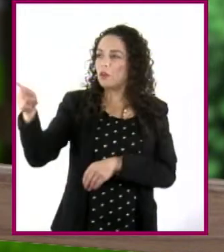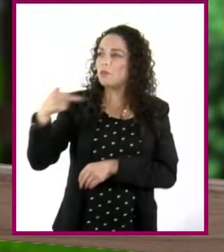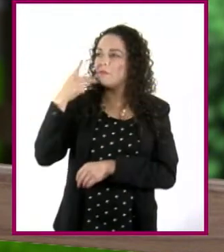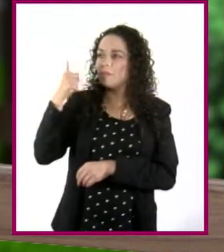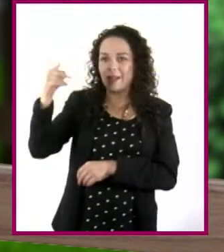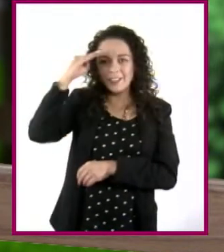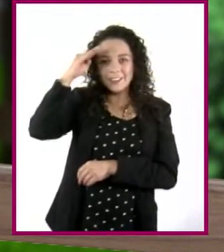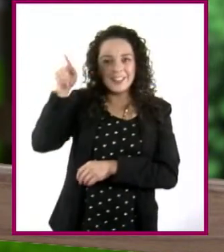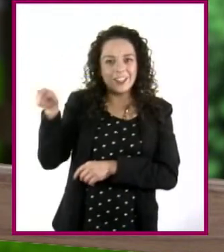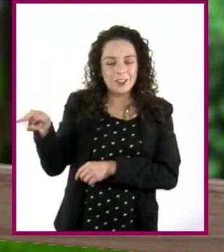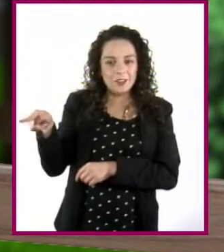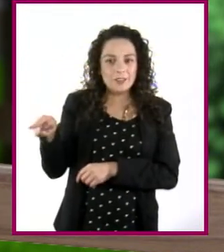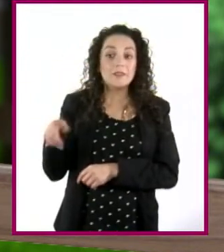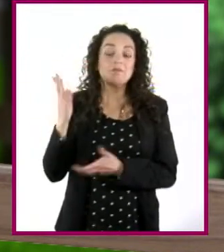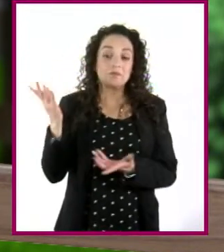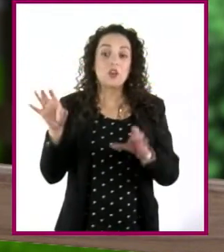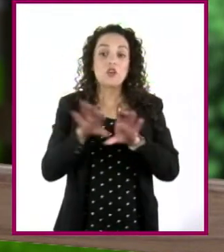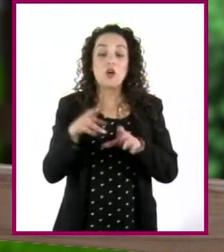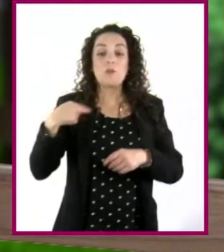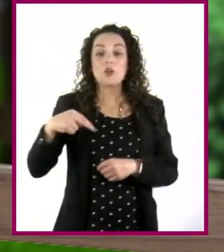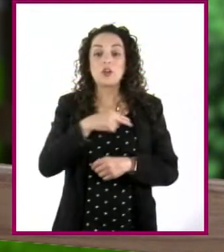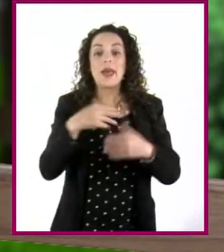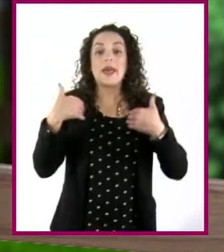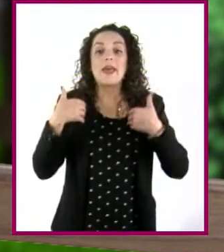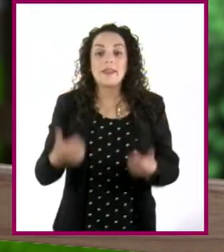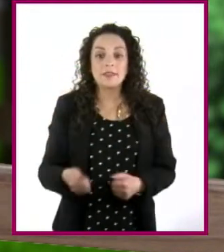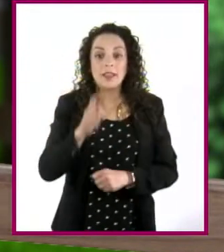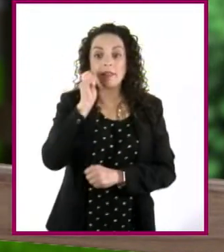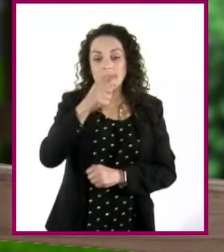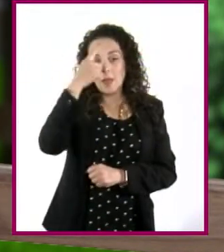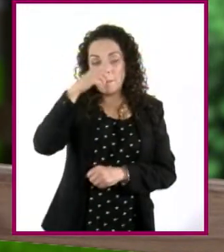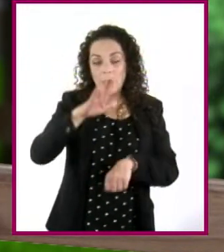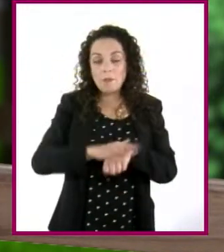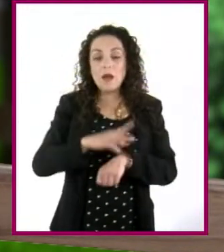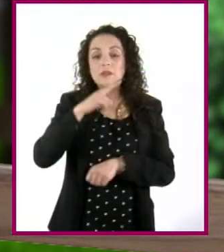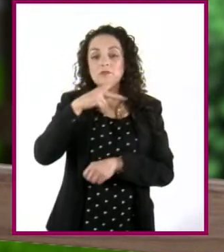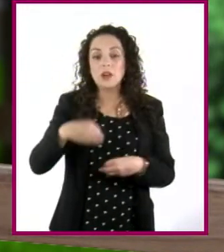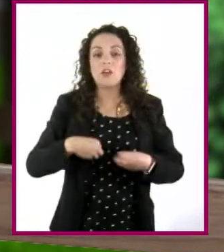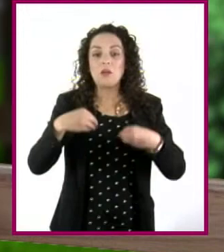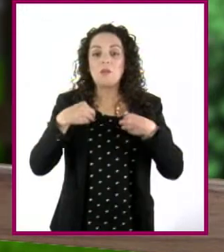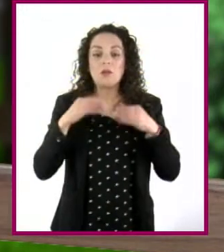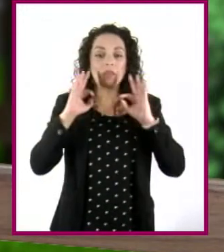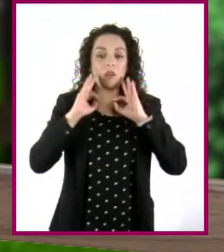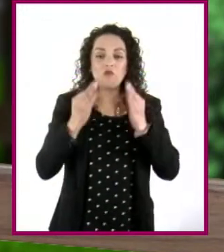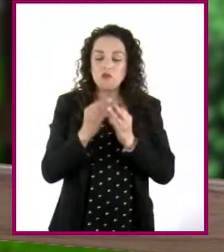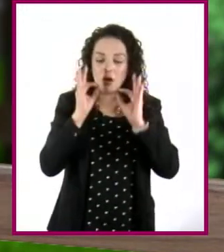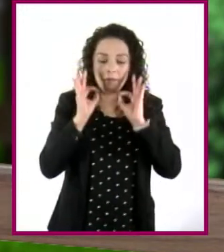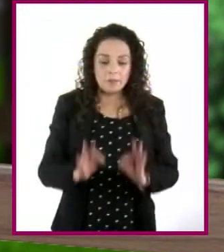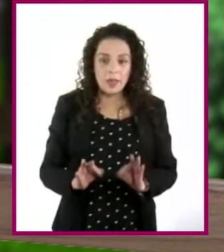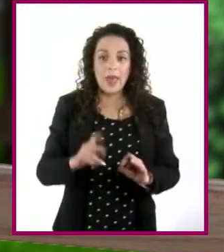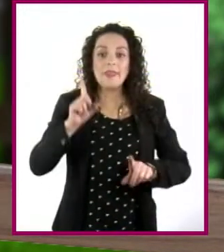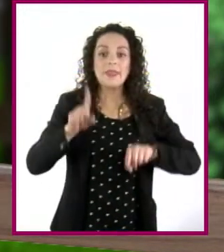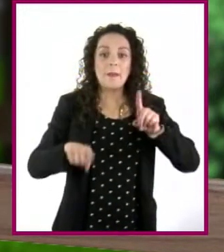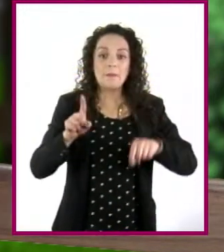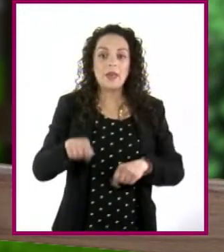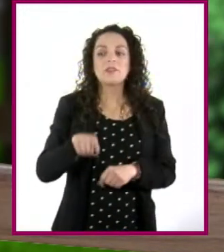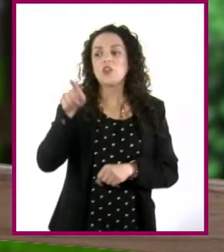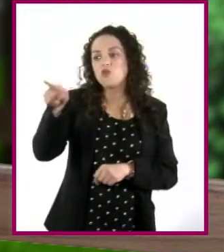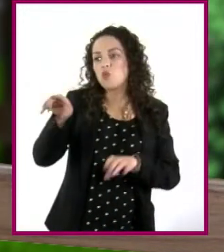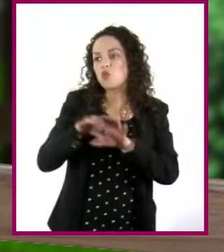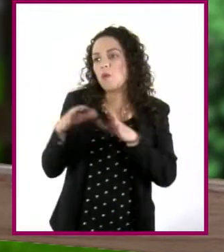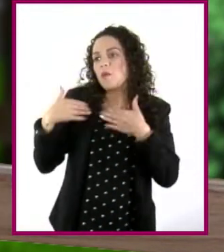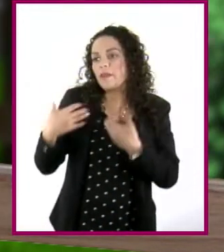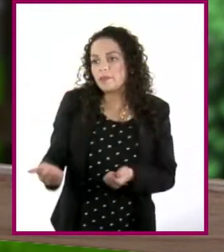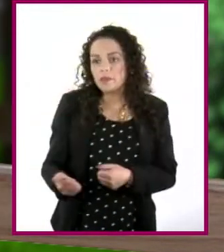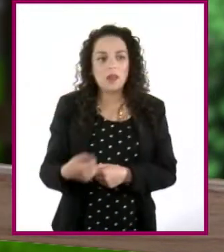que interpretemos como aquello que debemos buscar para tener la mejor vida posible, depende a su vez de que interpretemos como